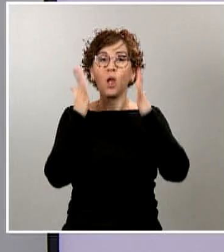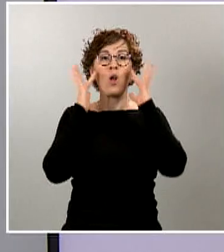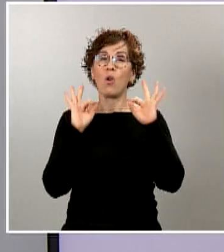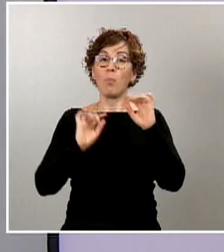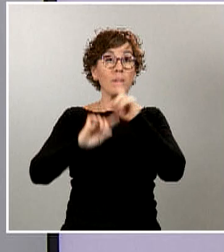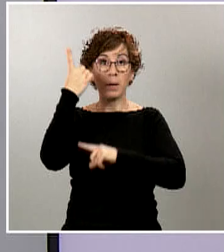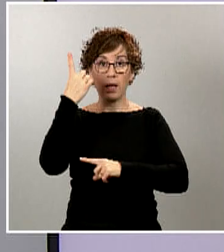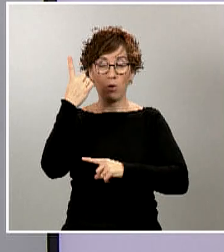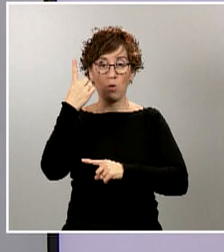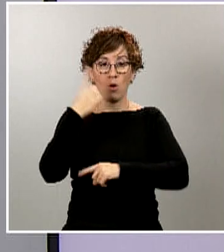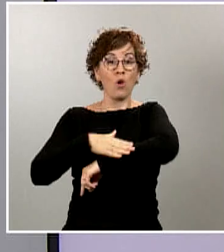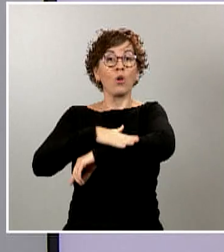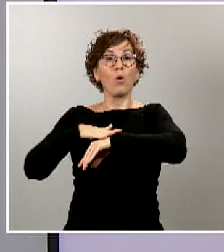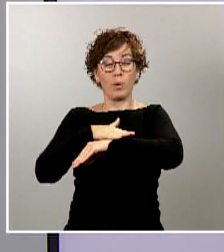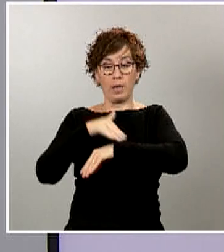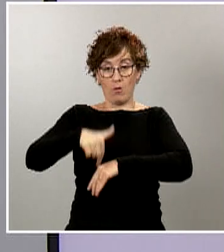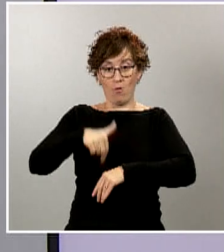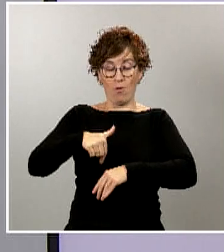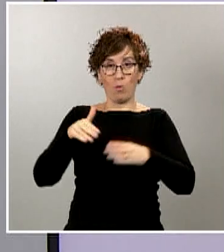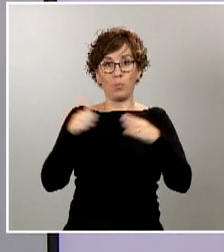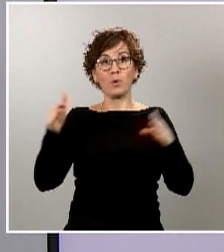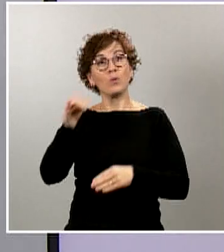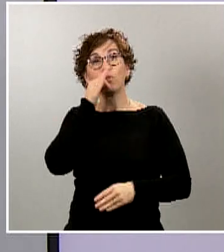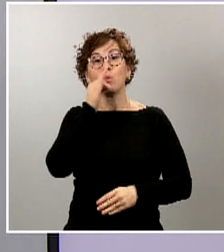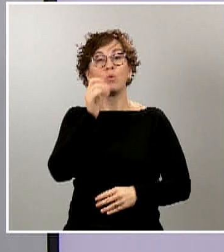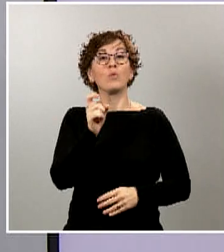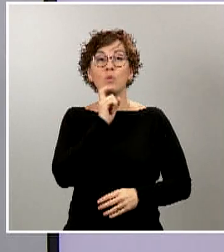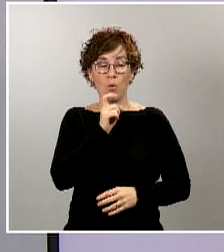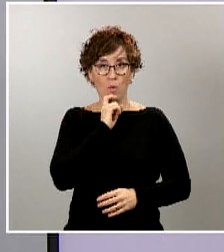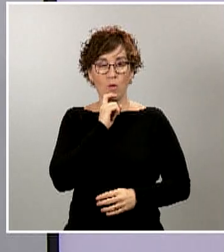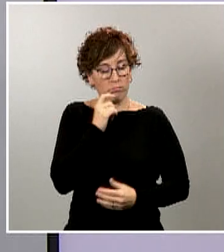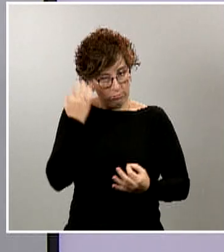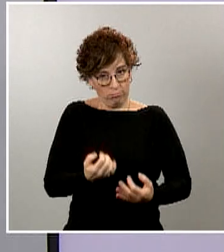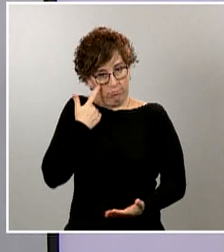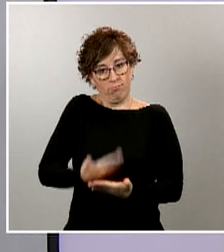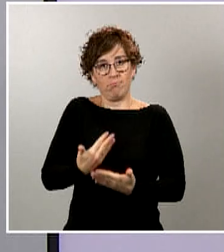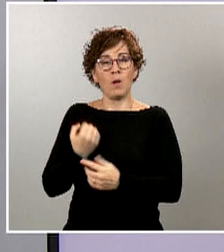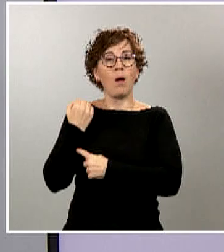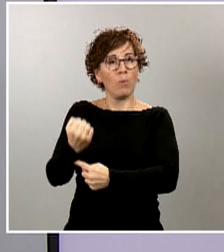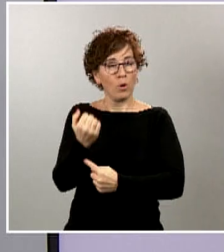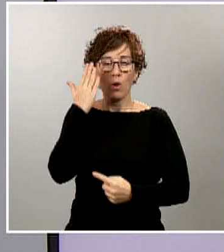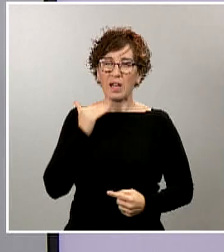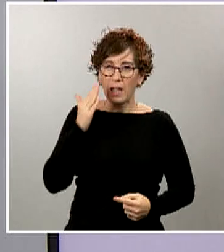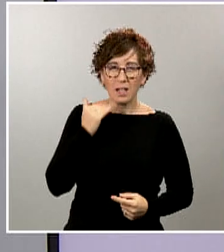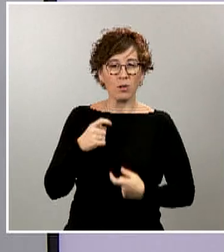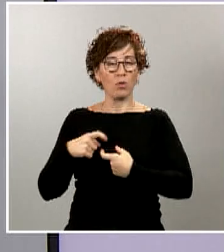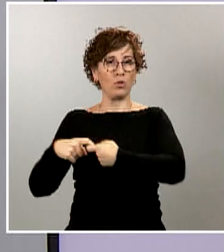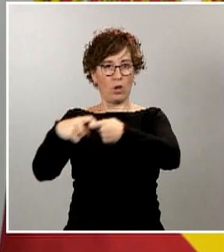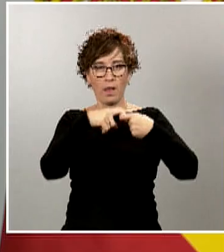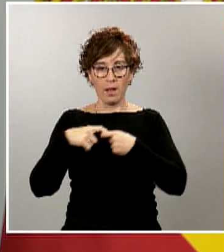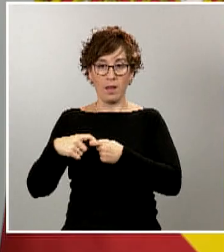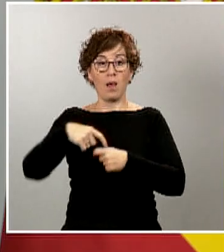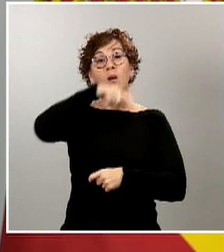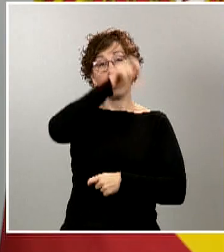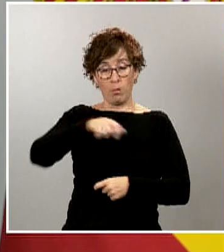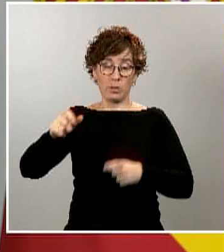quiere empezar esta comparecencia manifestando el apoyo, el cariño y la solidaridad con las personas fallecidas y con